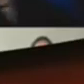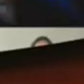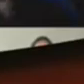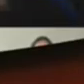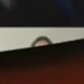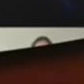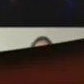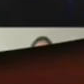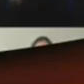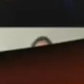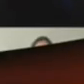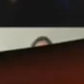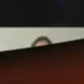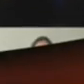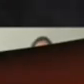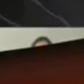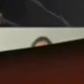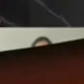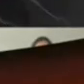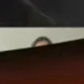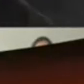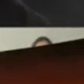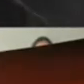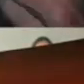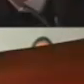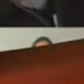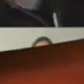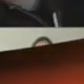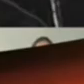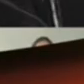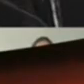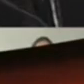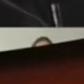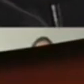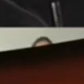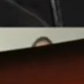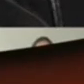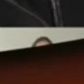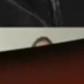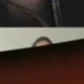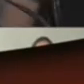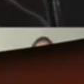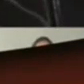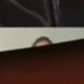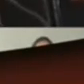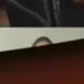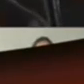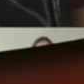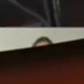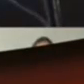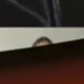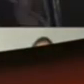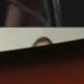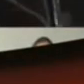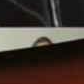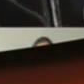presidencia del Senado indicó que las designaciones de Boudou pertenecían a la planta política de la Cámara Alta. Los